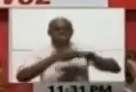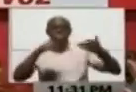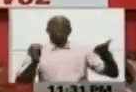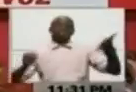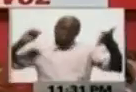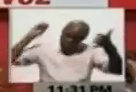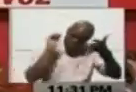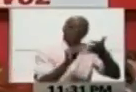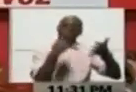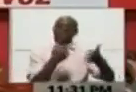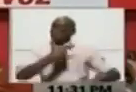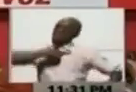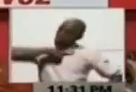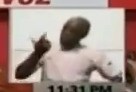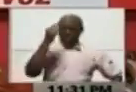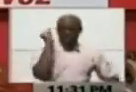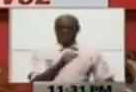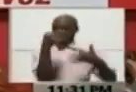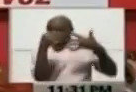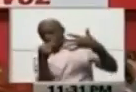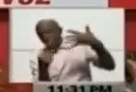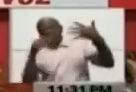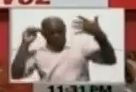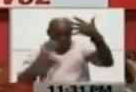sinvergüenza. Pero más sinvergüenza son en ADES y lo aceptan.